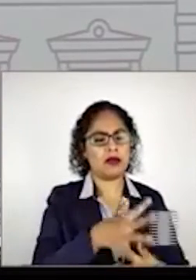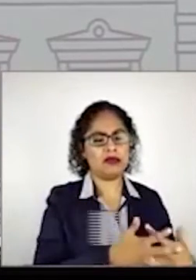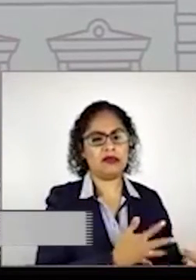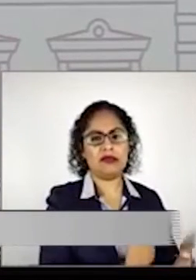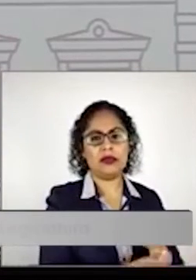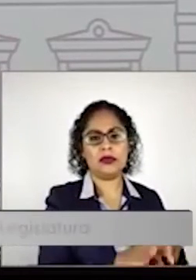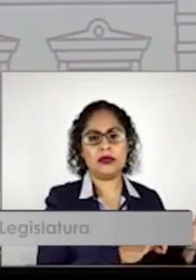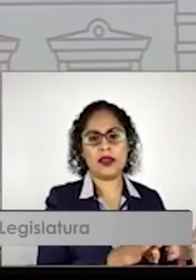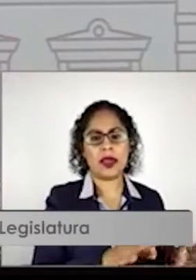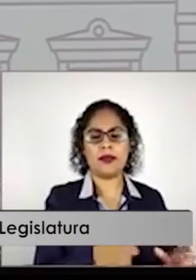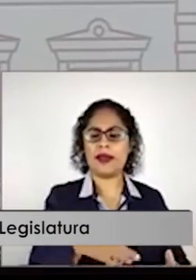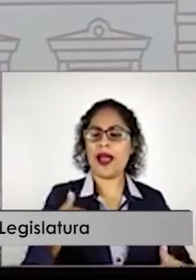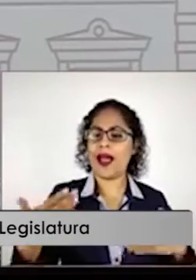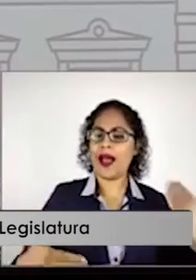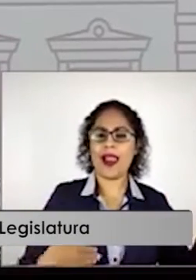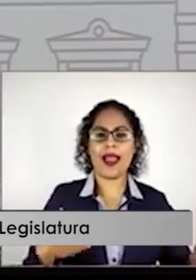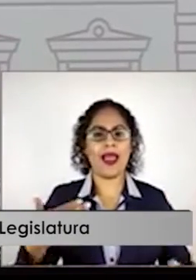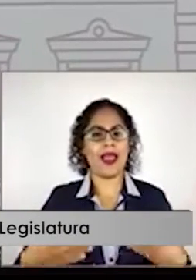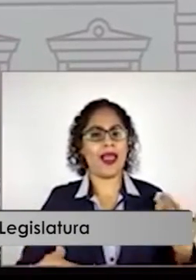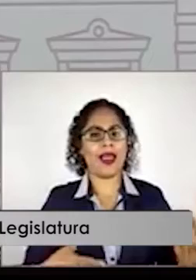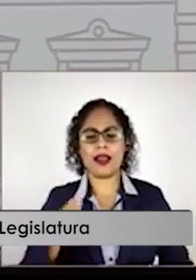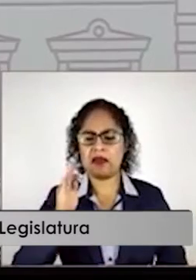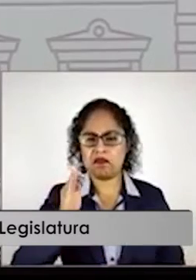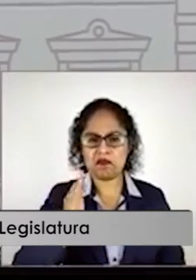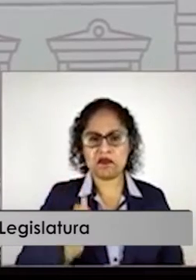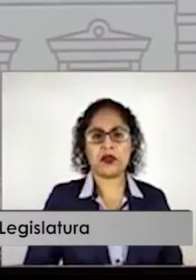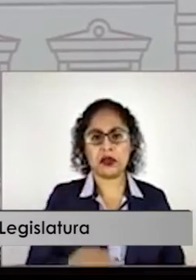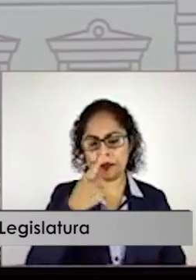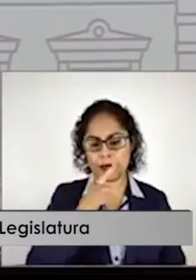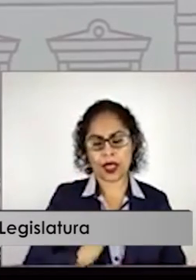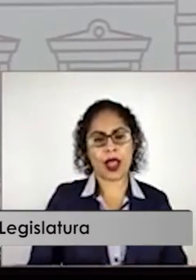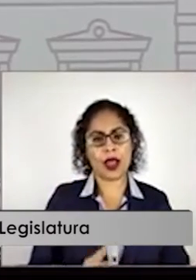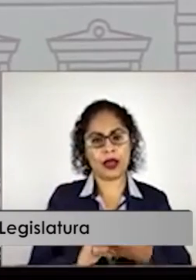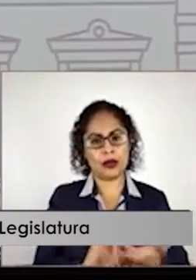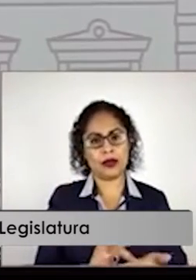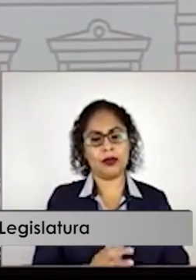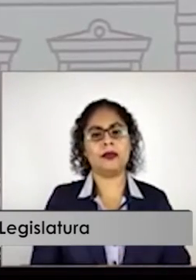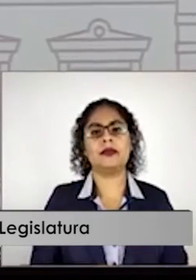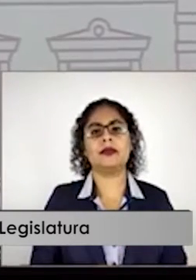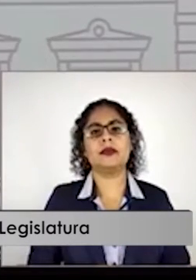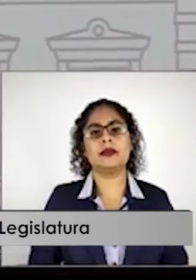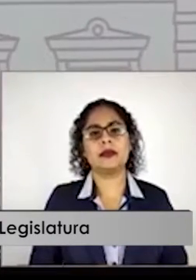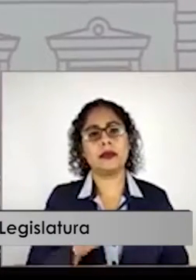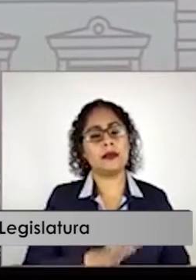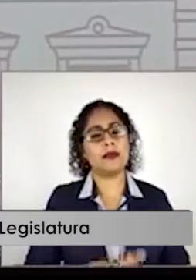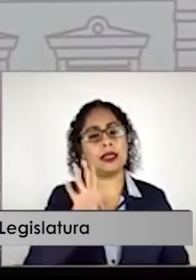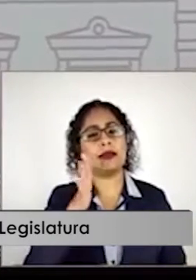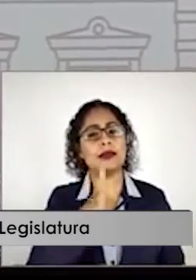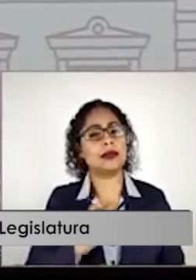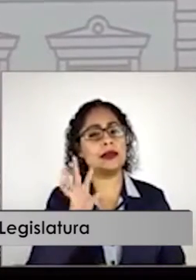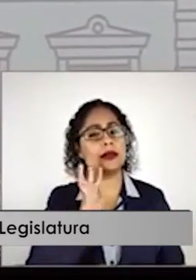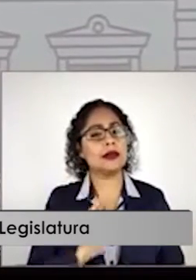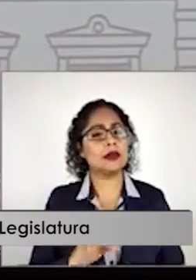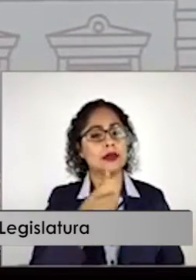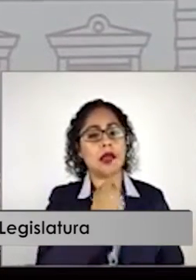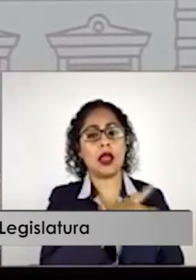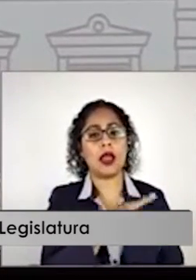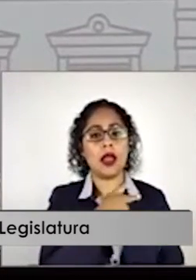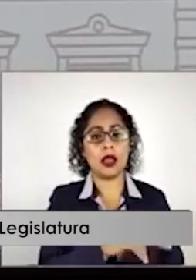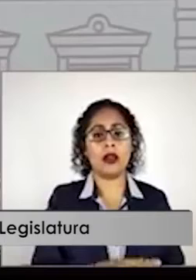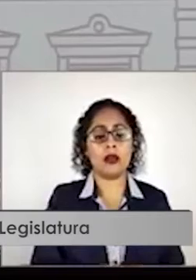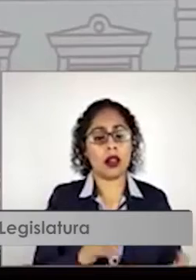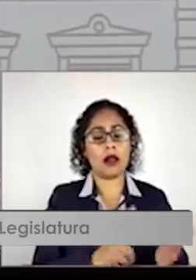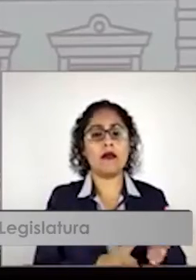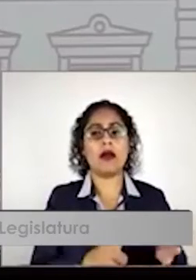la injusticia, alegre y dispuesto a ayudar en todo momento. En la sencillez de su persona, valoró